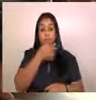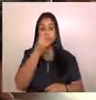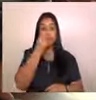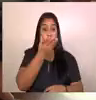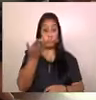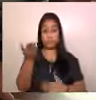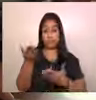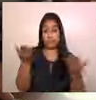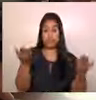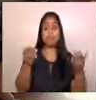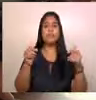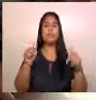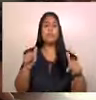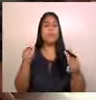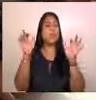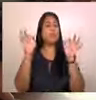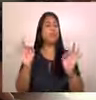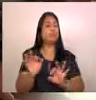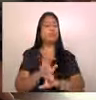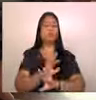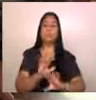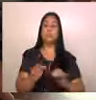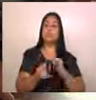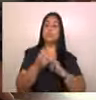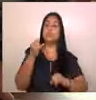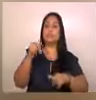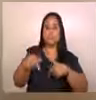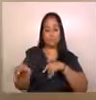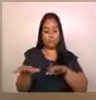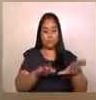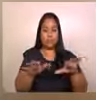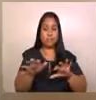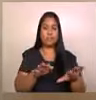esta manera estamos dando por concluido este